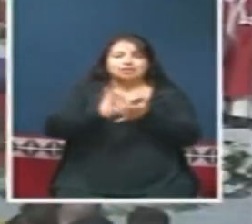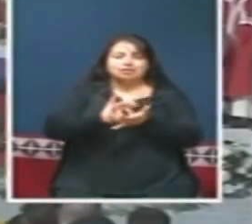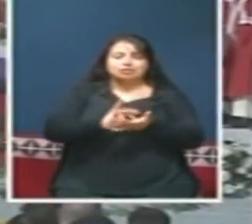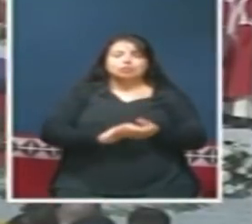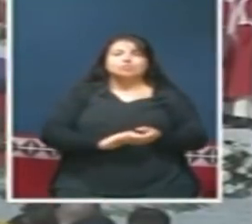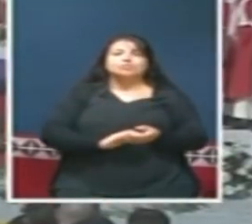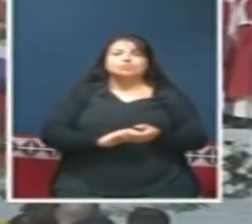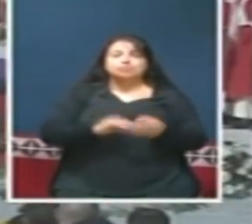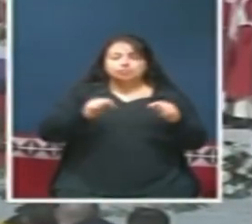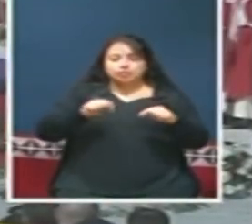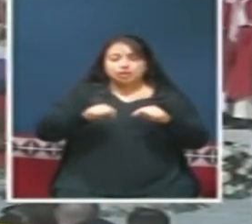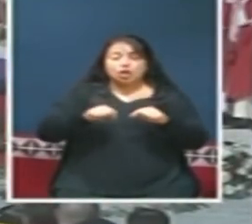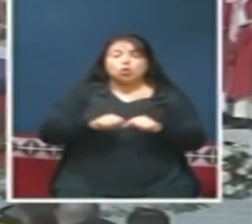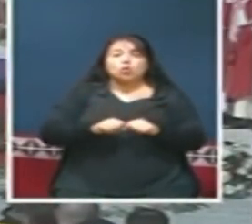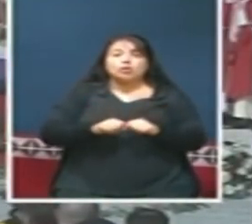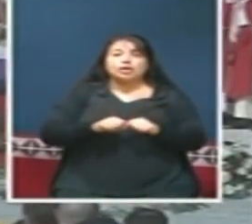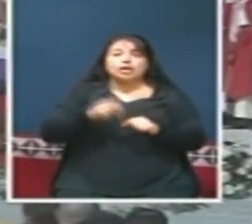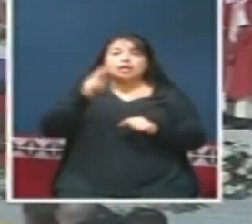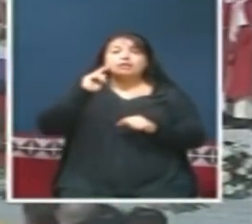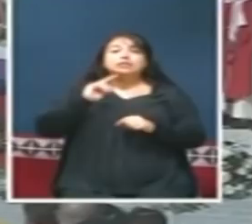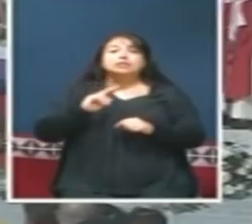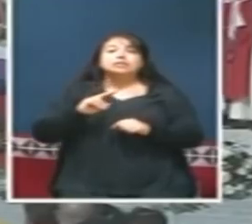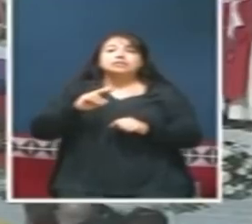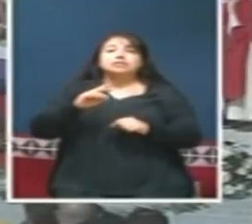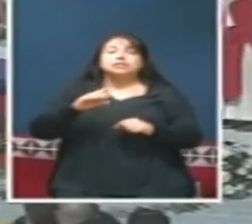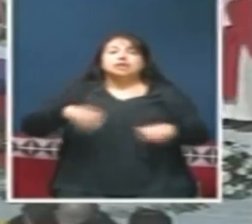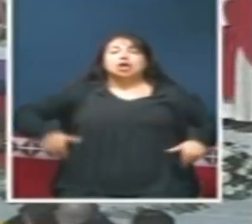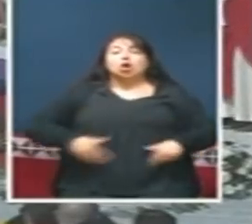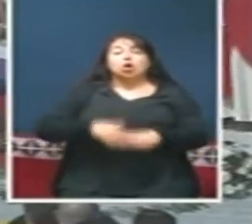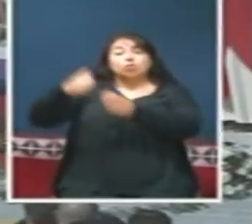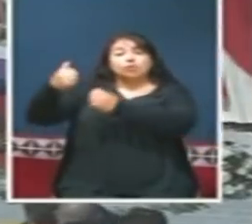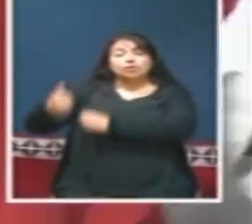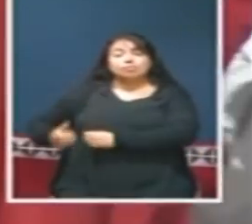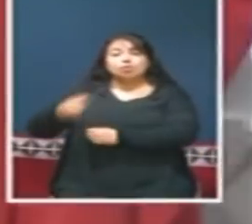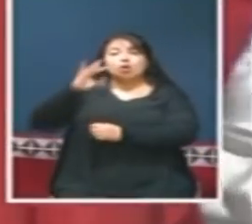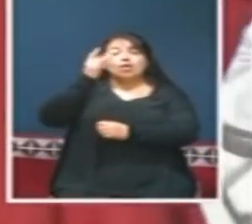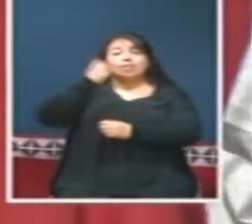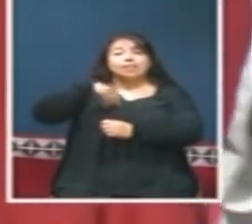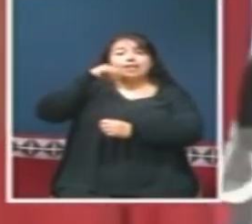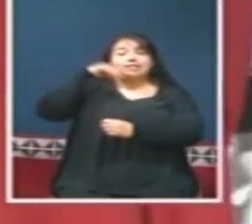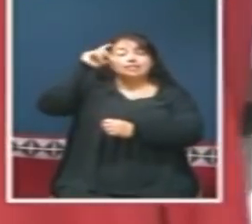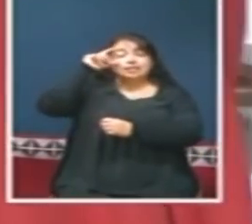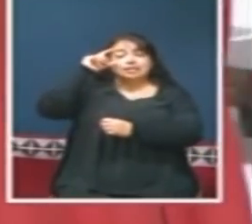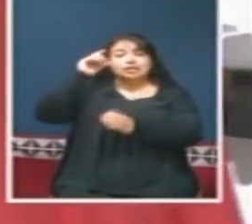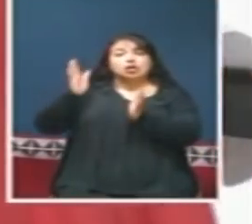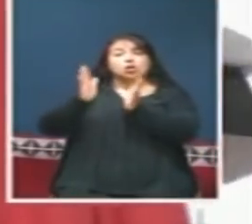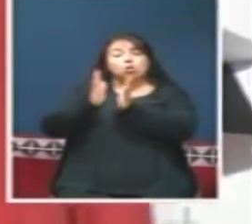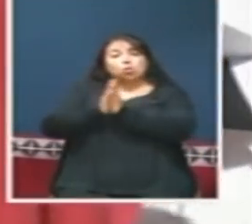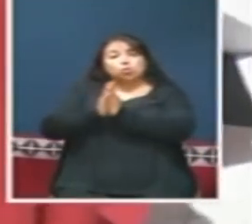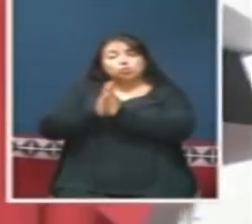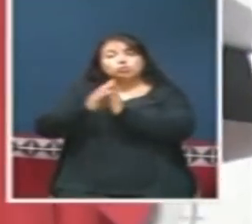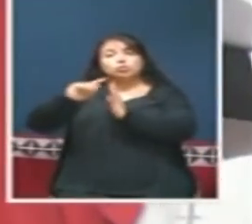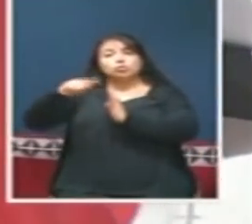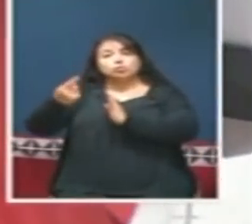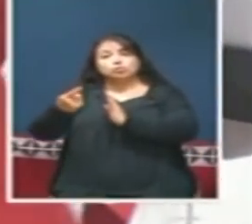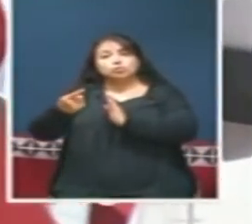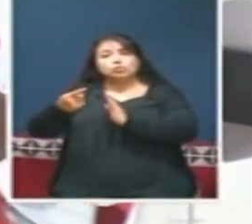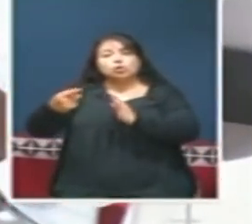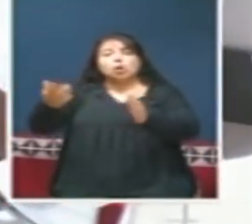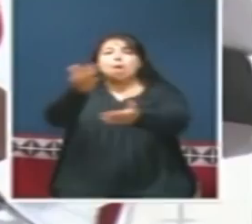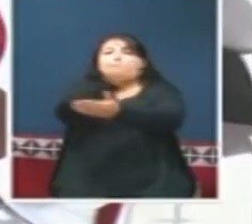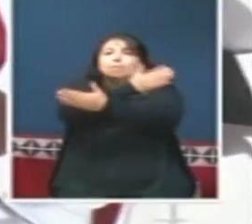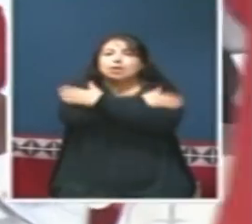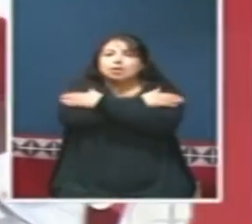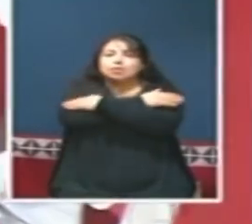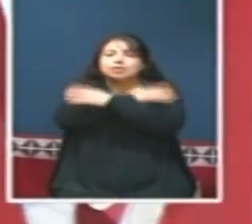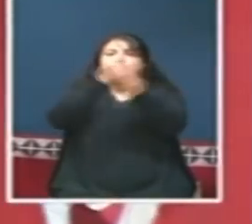En este momento, el señor obispo Dante Braida, junto con el postulador de la causa de Monseñor Angelelli, intercambian un abrazo de